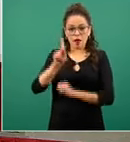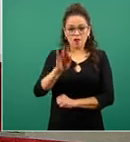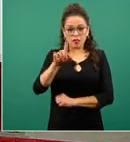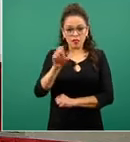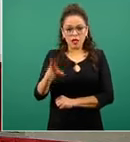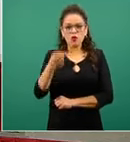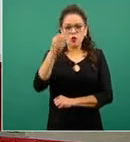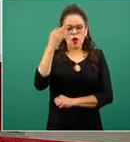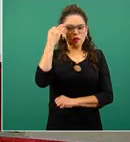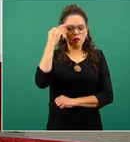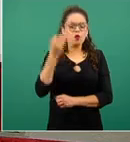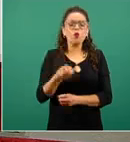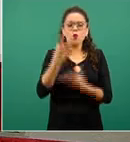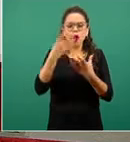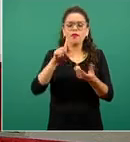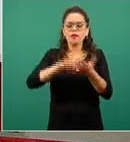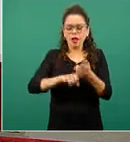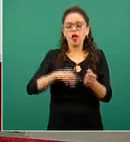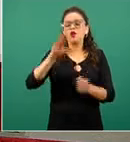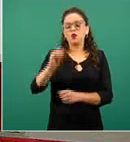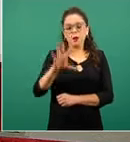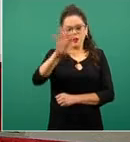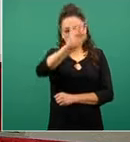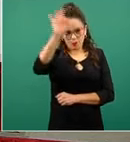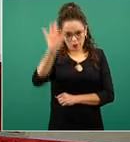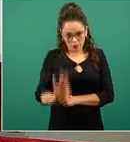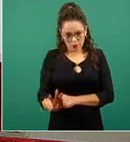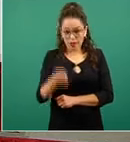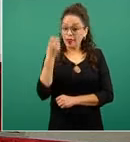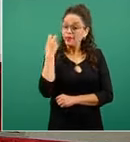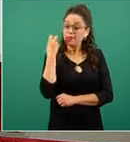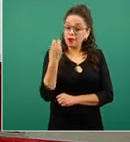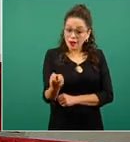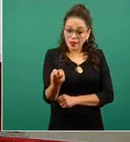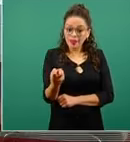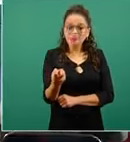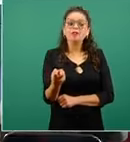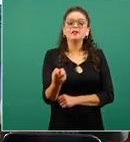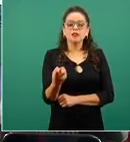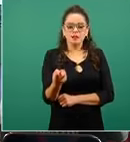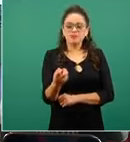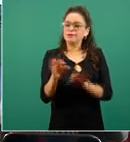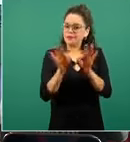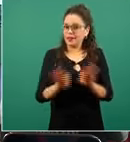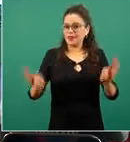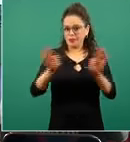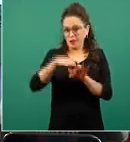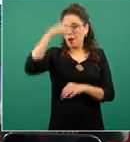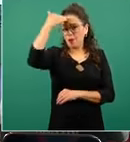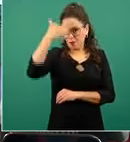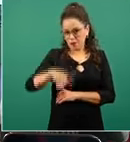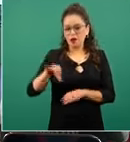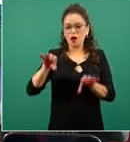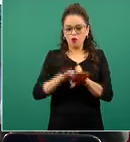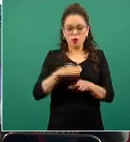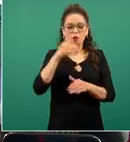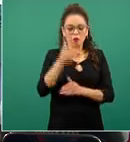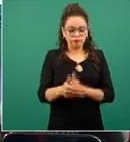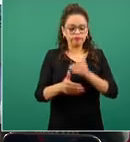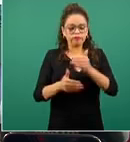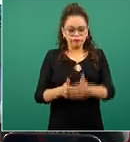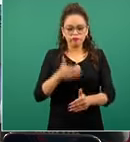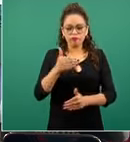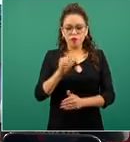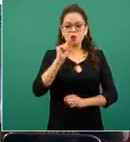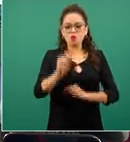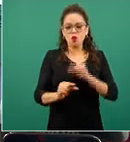del 95%. Entonces es un dato también que vamos a estar obviamente resaltando en la medida que vamos avanzando